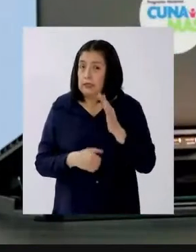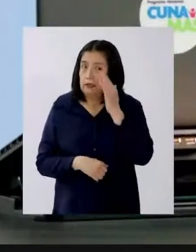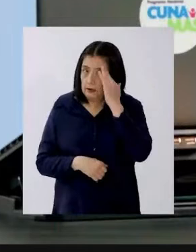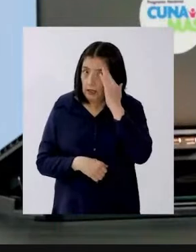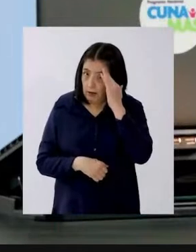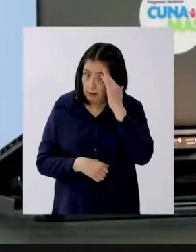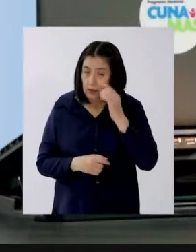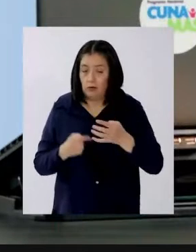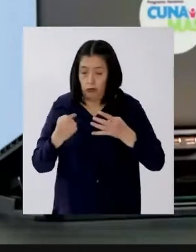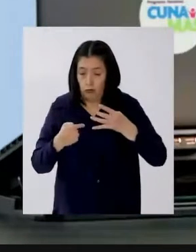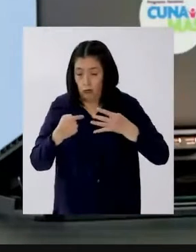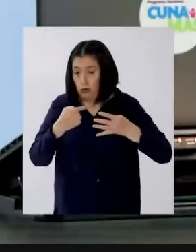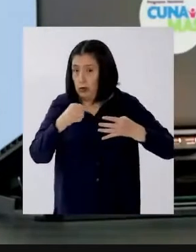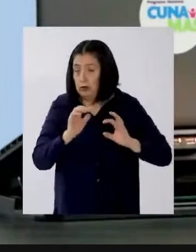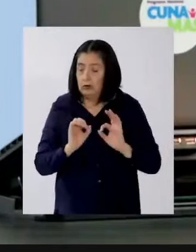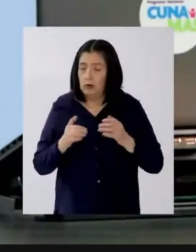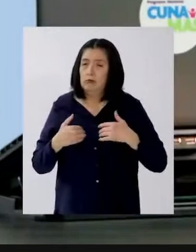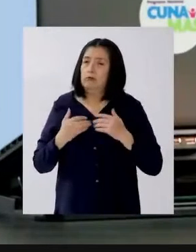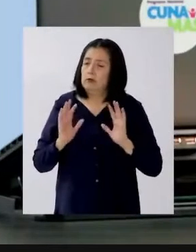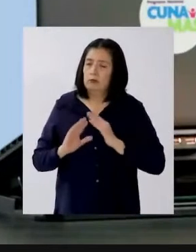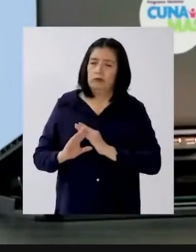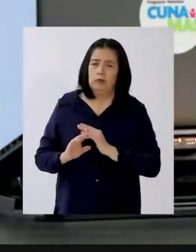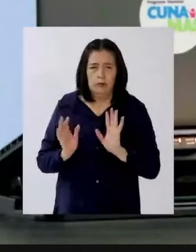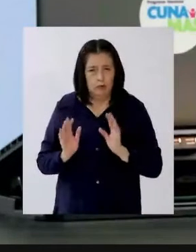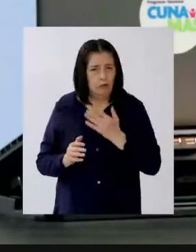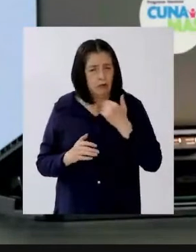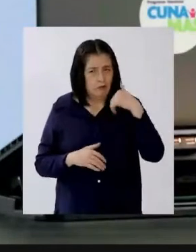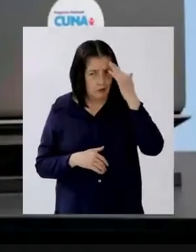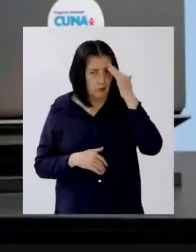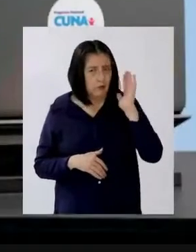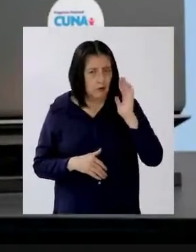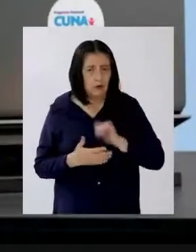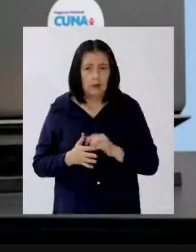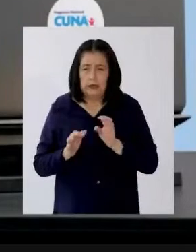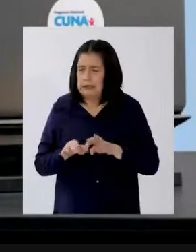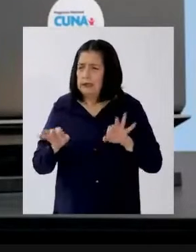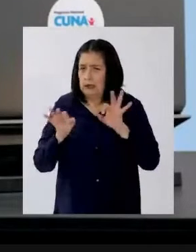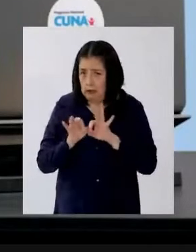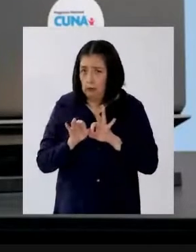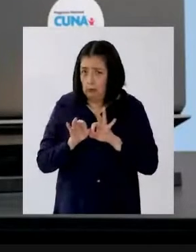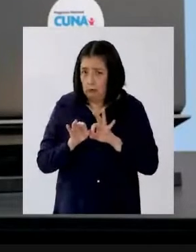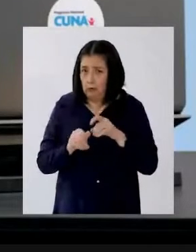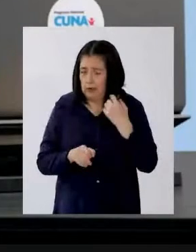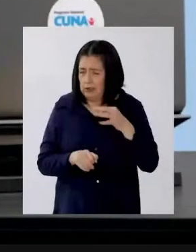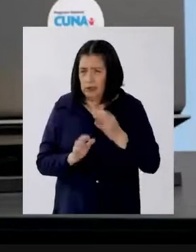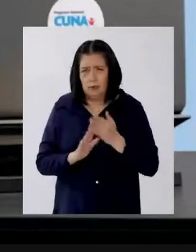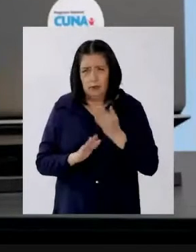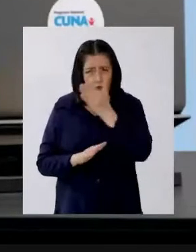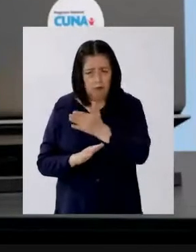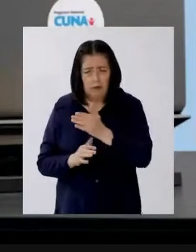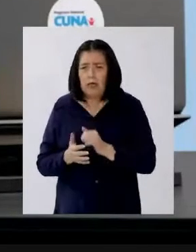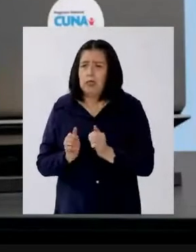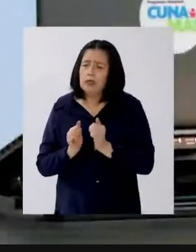estos signos de alarma, podemos reaccionar frente a ellos con un mejor conocimiento. Es muy importante que siempre asistas a tu